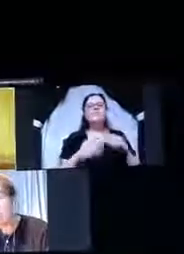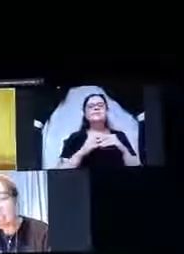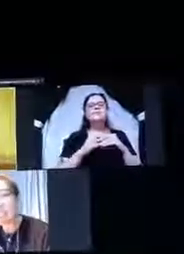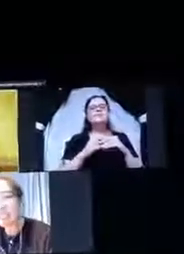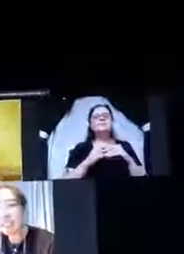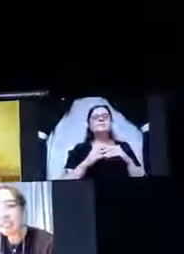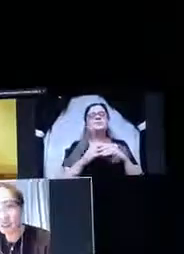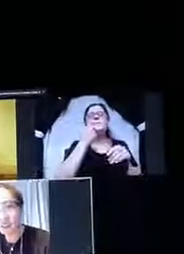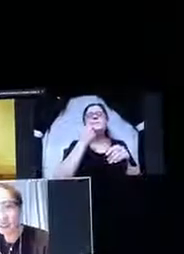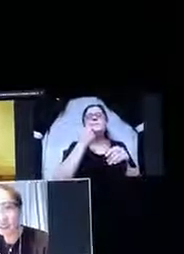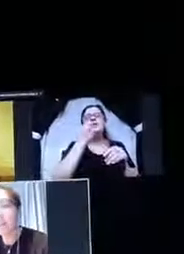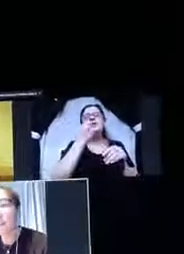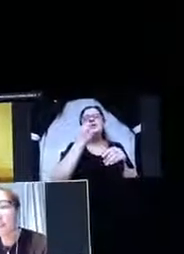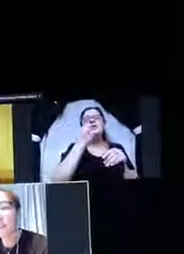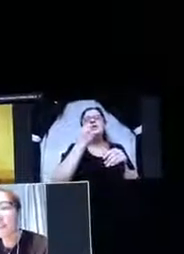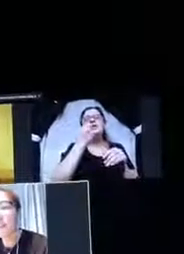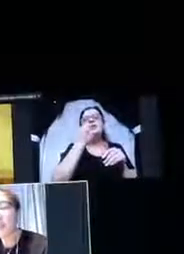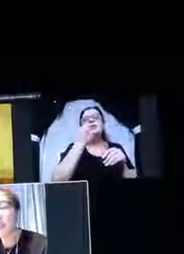de atención.